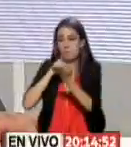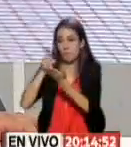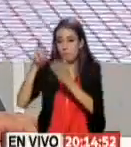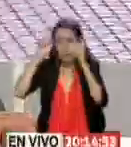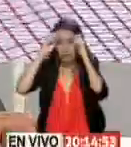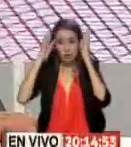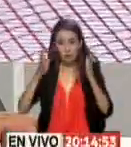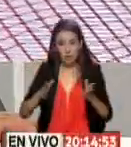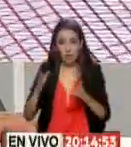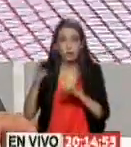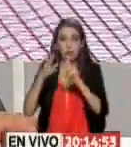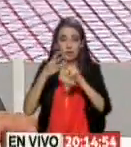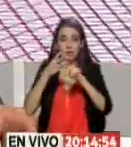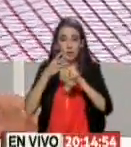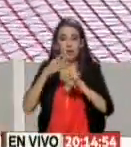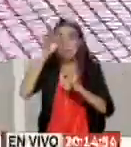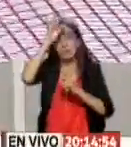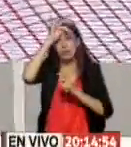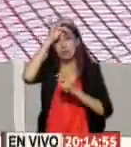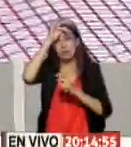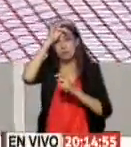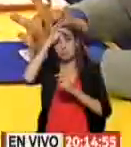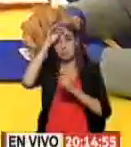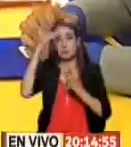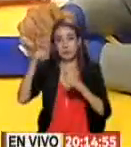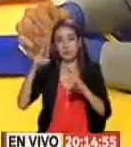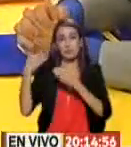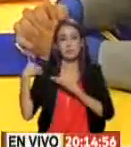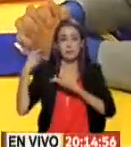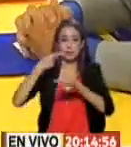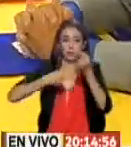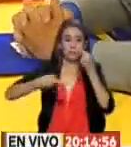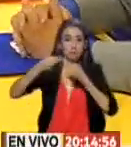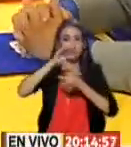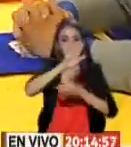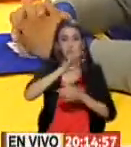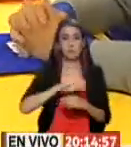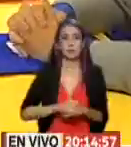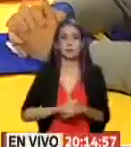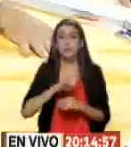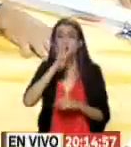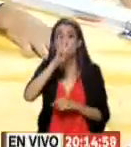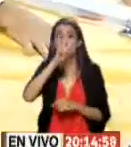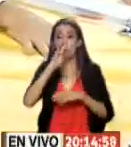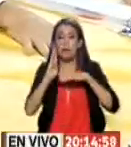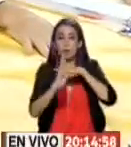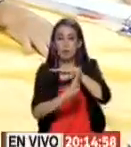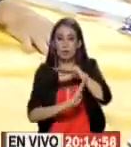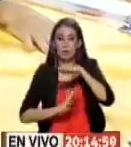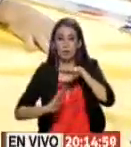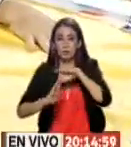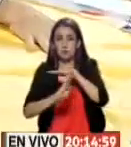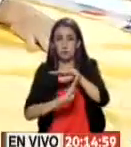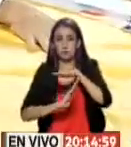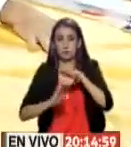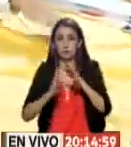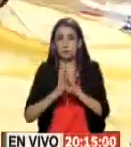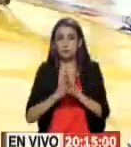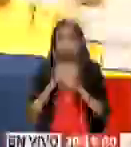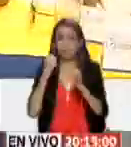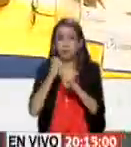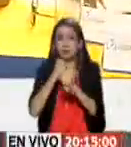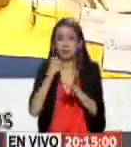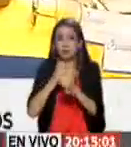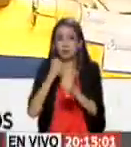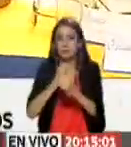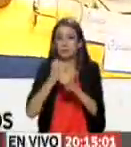y la devolución del hospital universitario. Son 4 ejes en los que las autoridades de la SIFI trabajarán